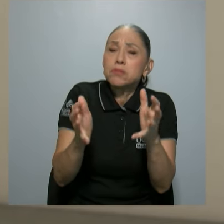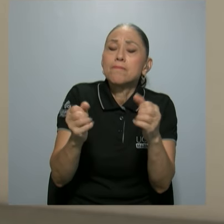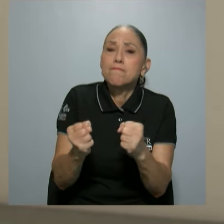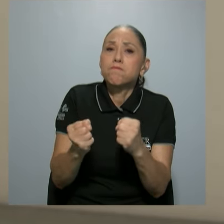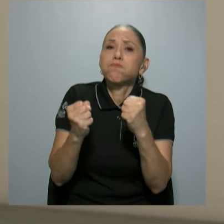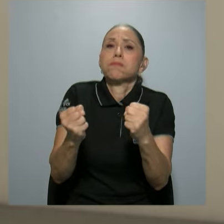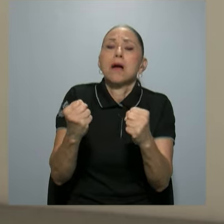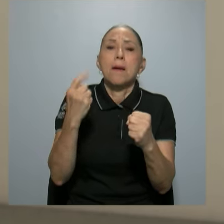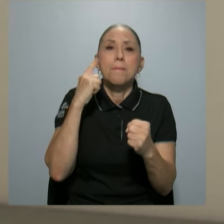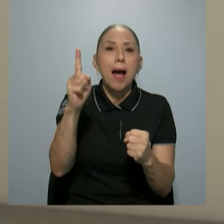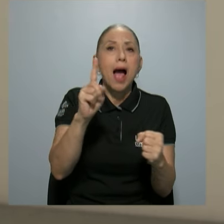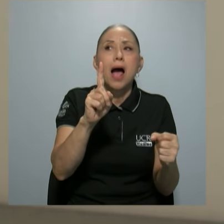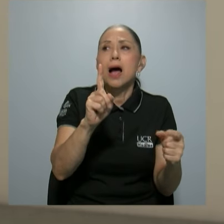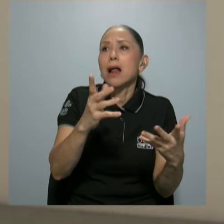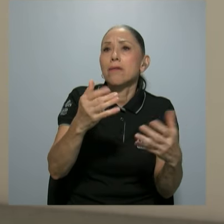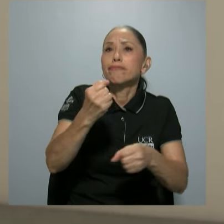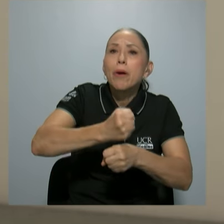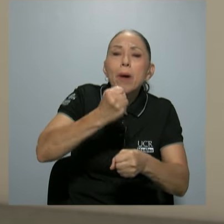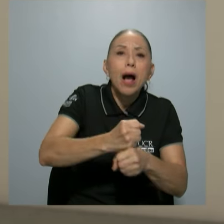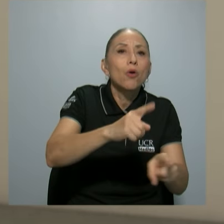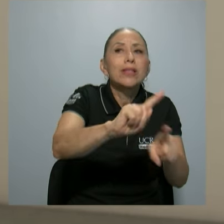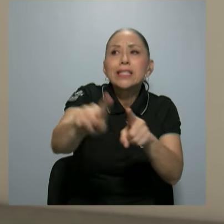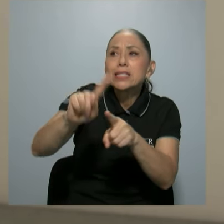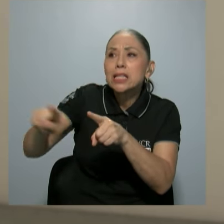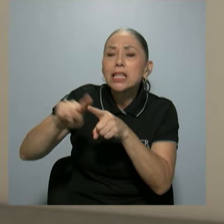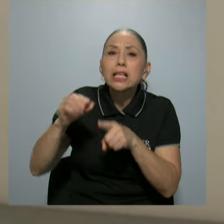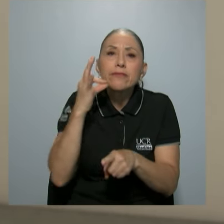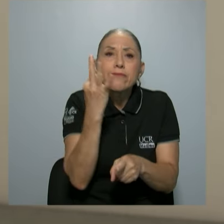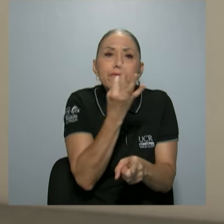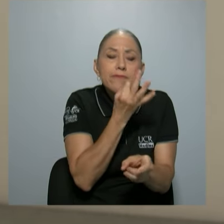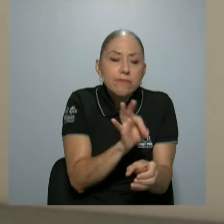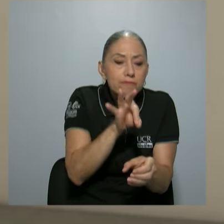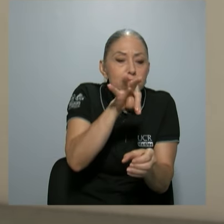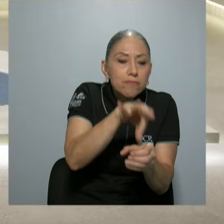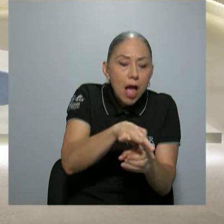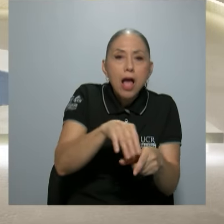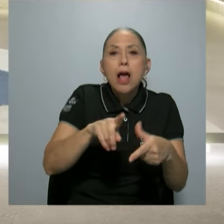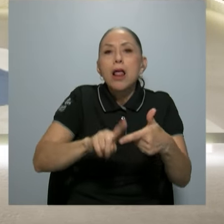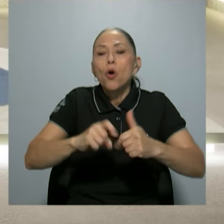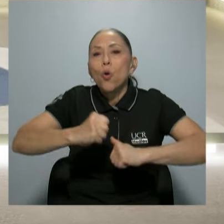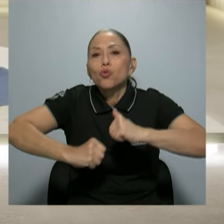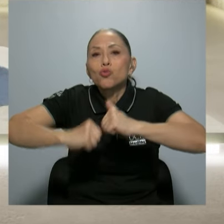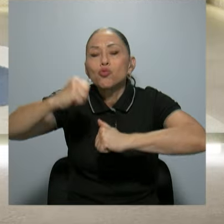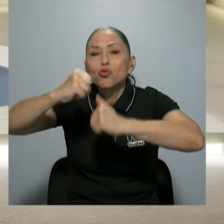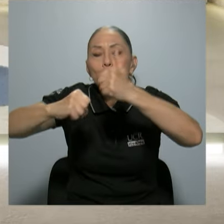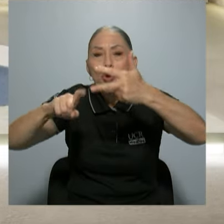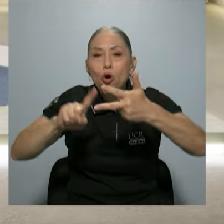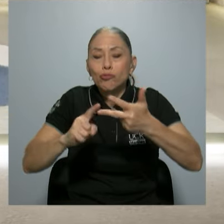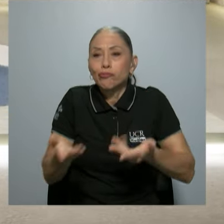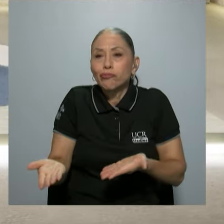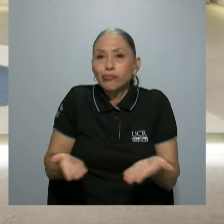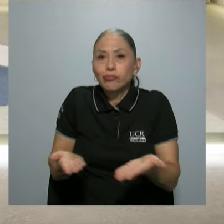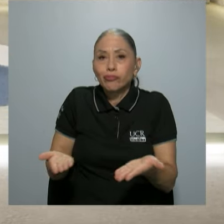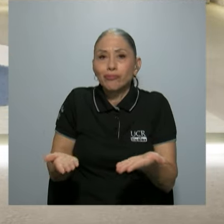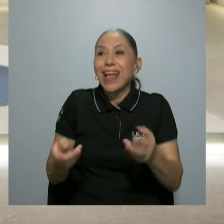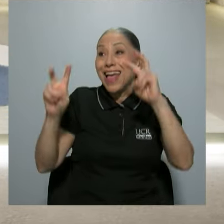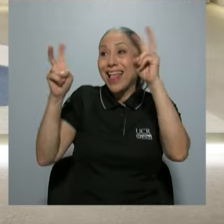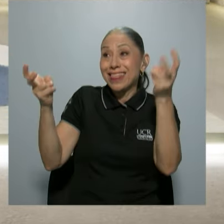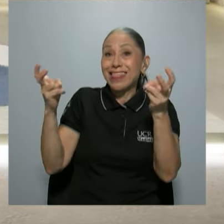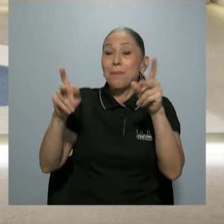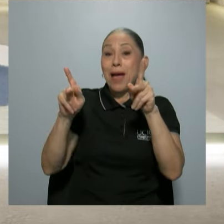en las distintas plantaciones, en la construcción, en las labores domésticas. Bueno, sobre el tema migratorio podríamos hablar